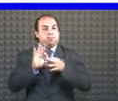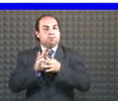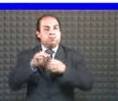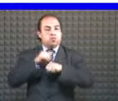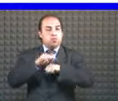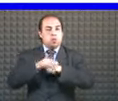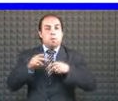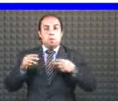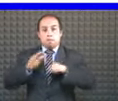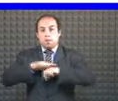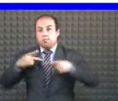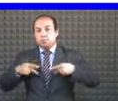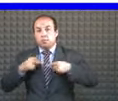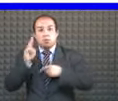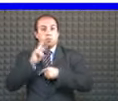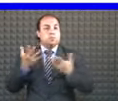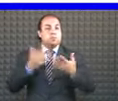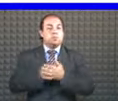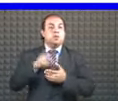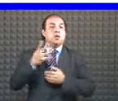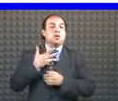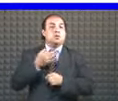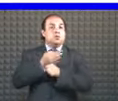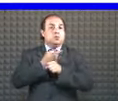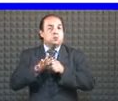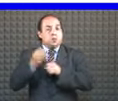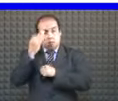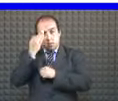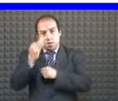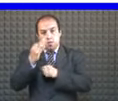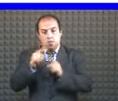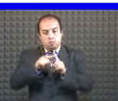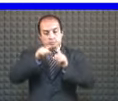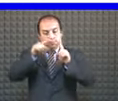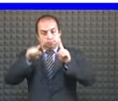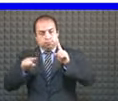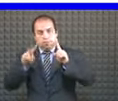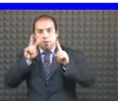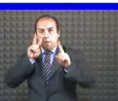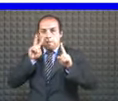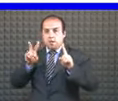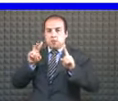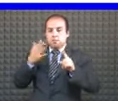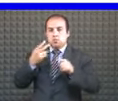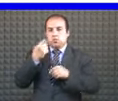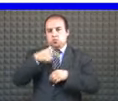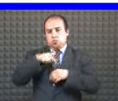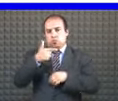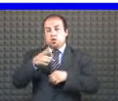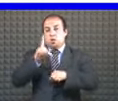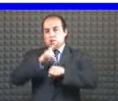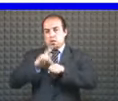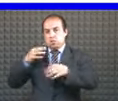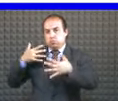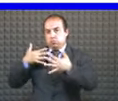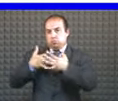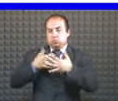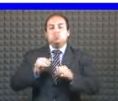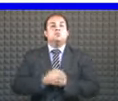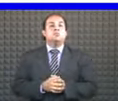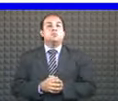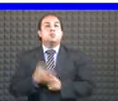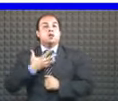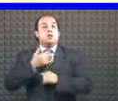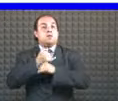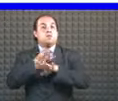se va haciendo las pruebas, pero ha pasado suficiente tiempo desde nuestro punto de inflexión que vemos ahí hace cerca de 12 días, que son datos